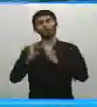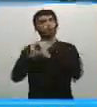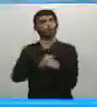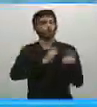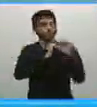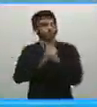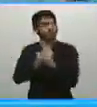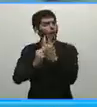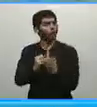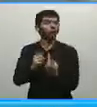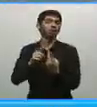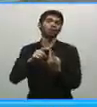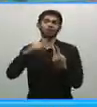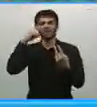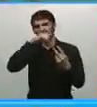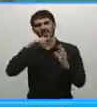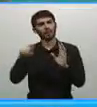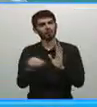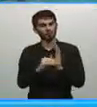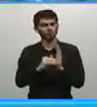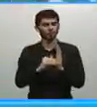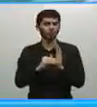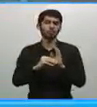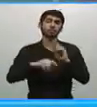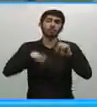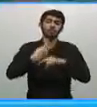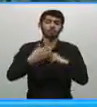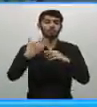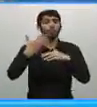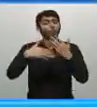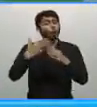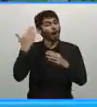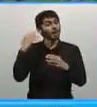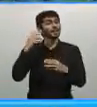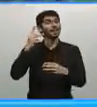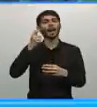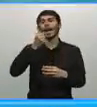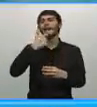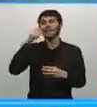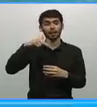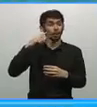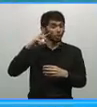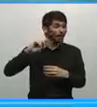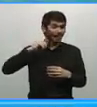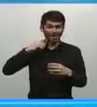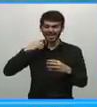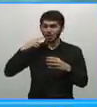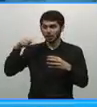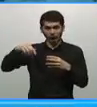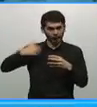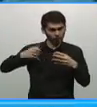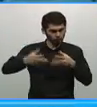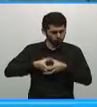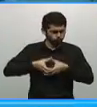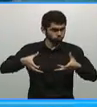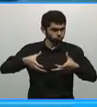se quedó con el séptimo lugar. Respecto a los Juegos de Kazán 2013, el crecimiento del deporte argentino ha sido notorio, ya que en